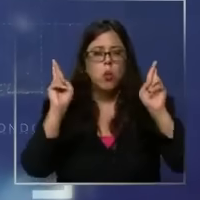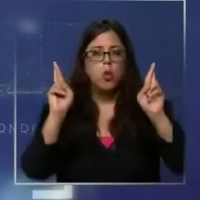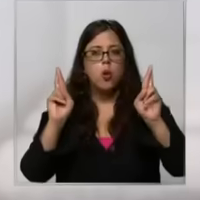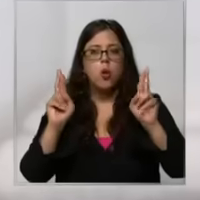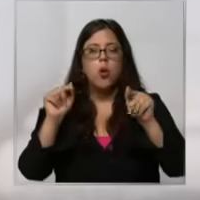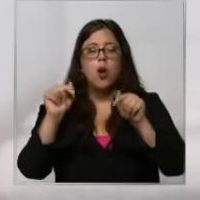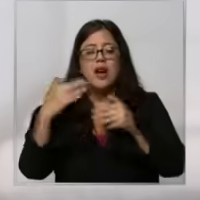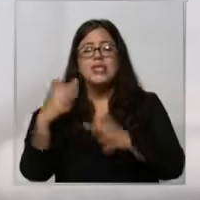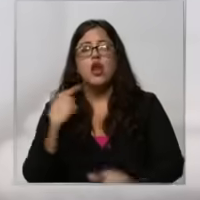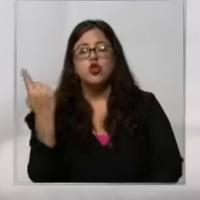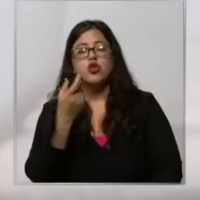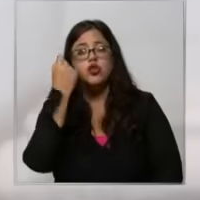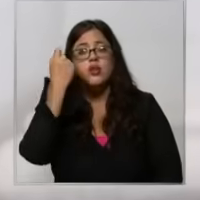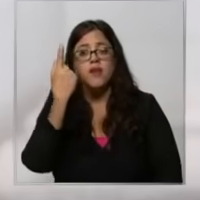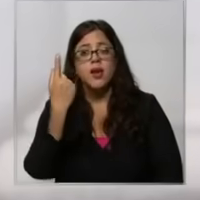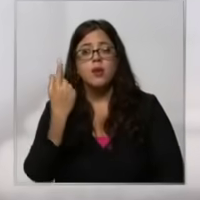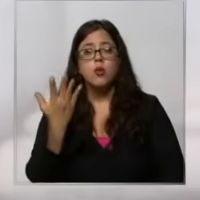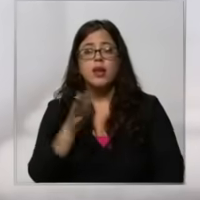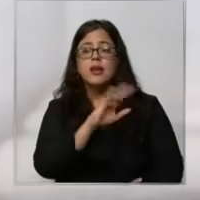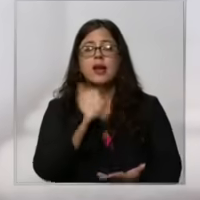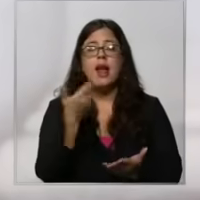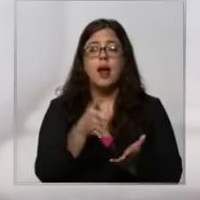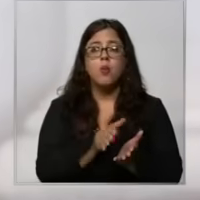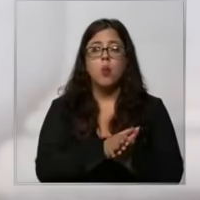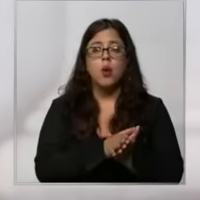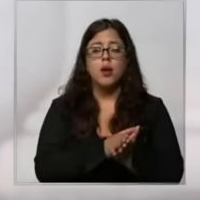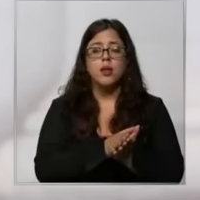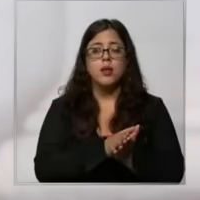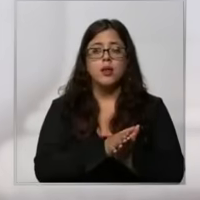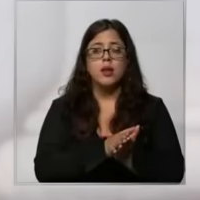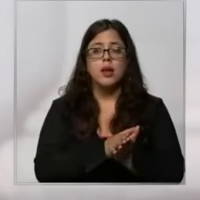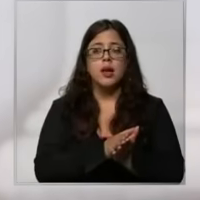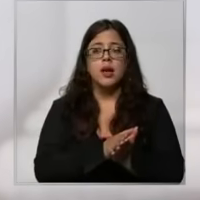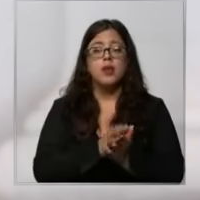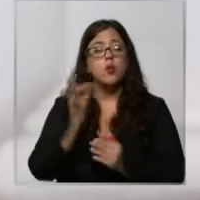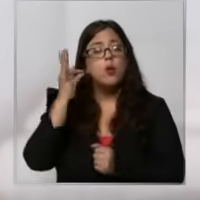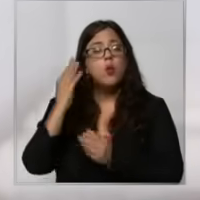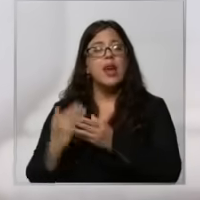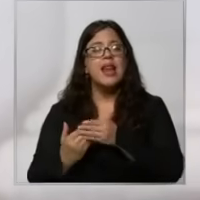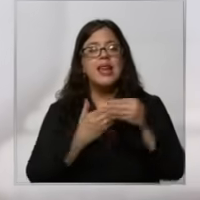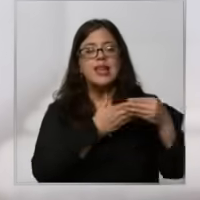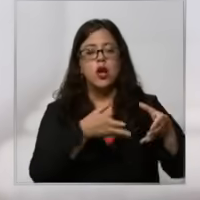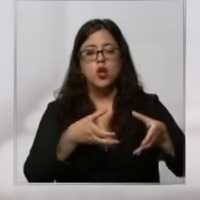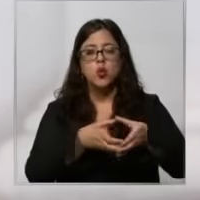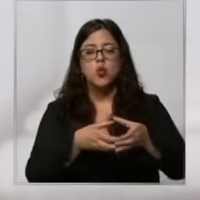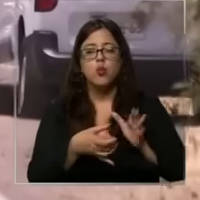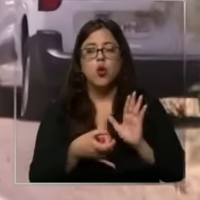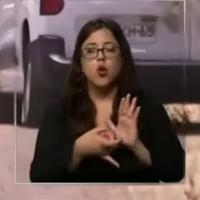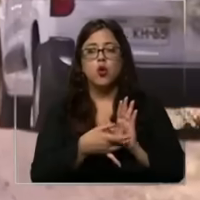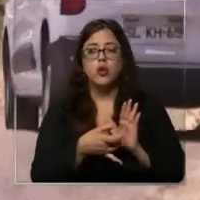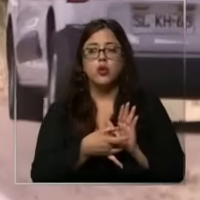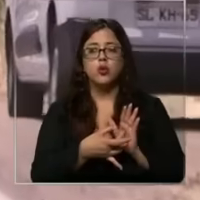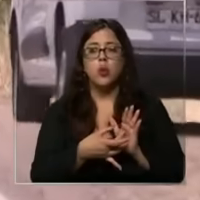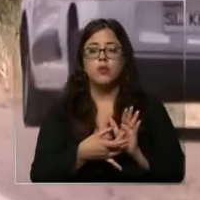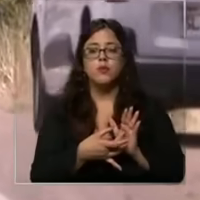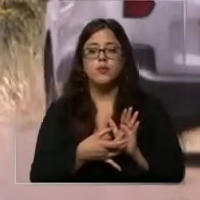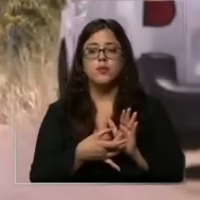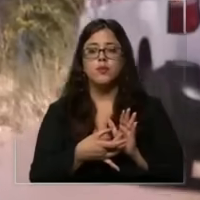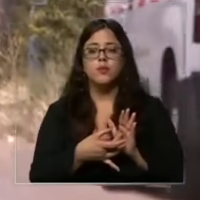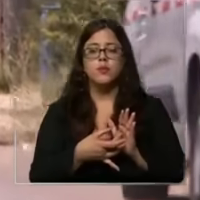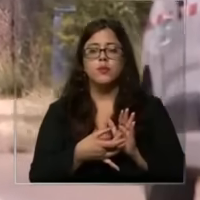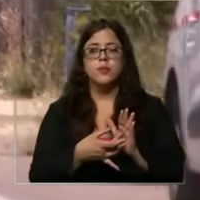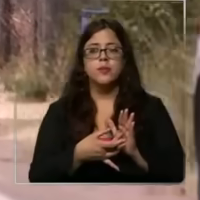Estamos en conocimiento del asesinato de una de las líderes de una banda criminal que